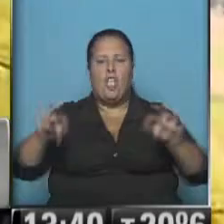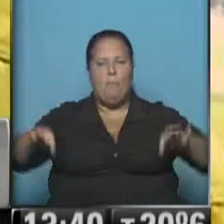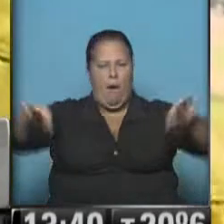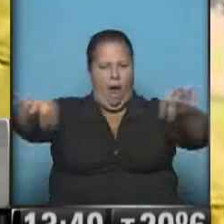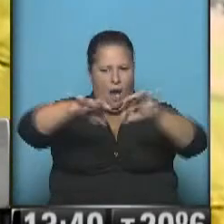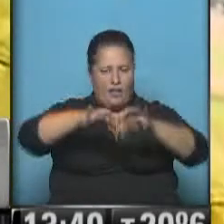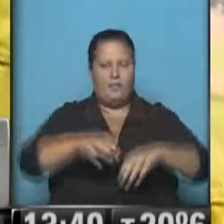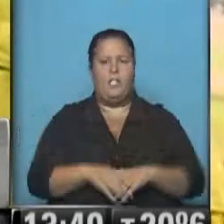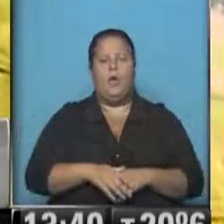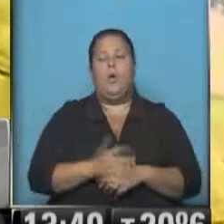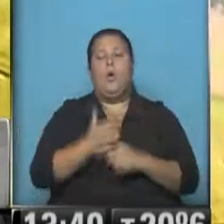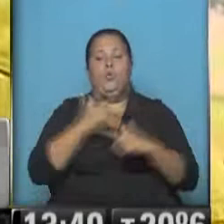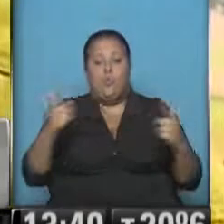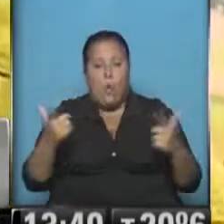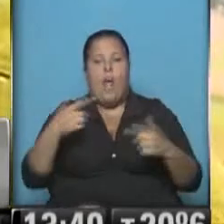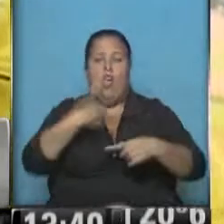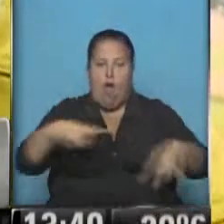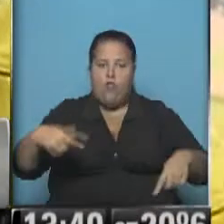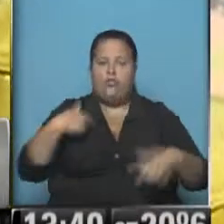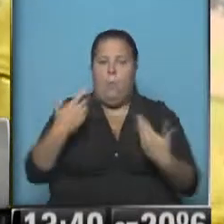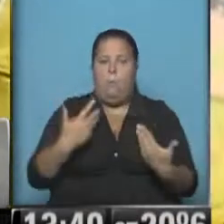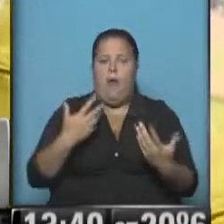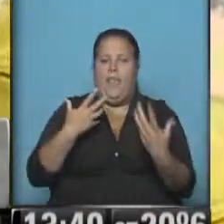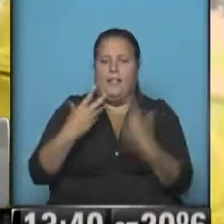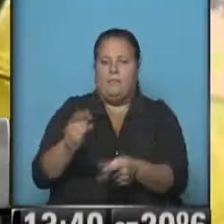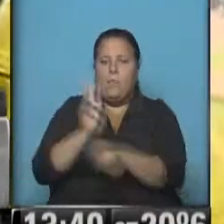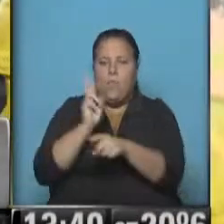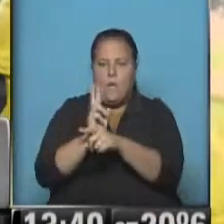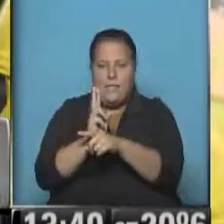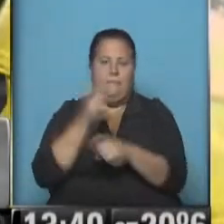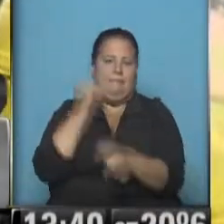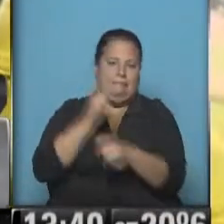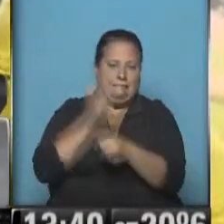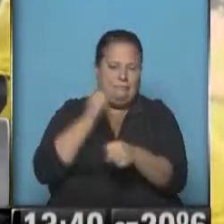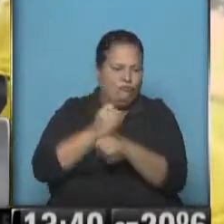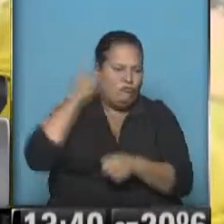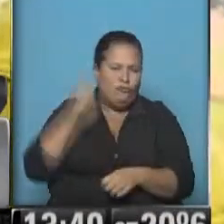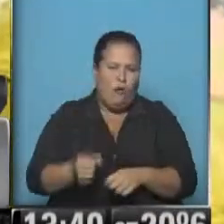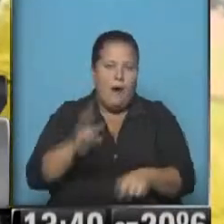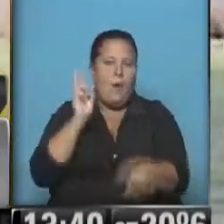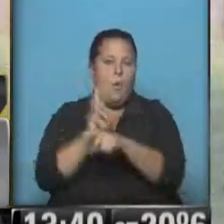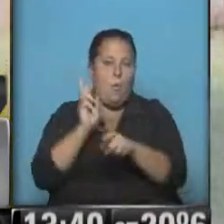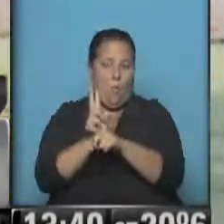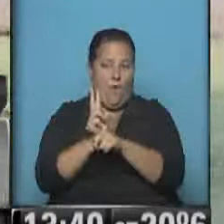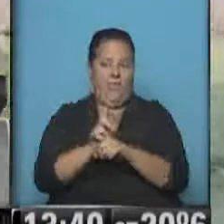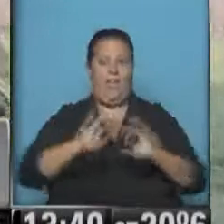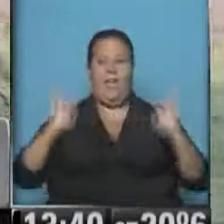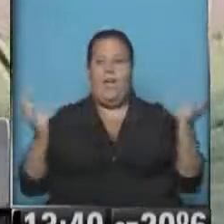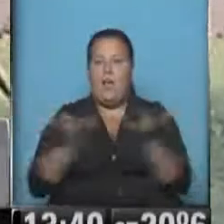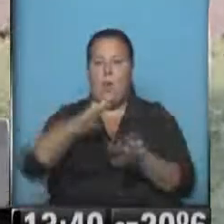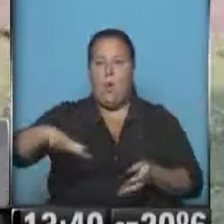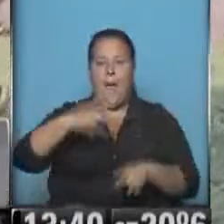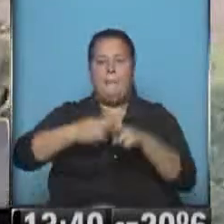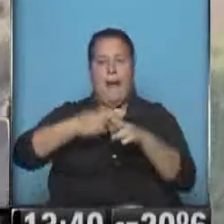hectáreas. Por suerte hemos tenido los recursos como para poder defender y trabajar muy firmemente en la protección de lo que es la infraestructura del